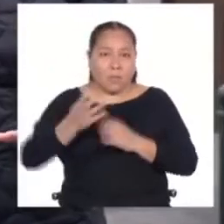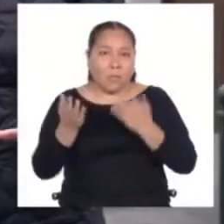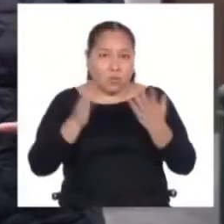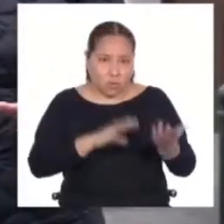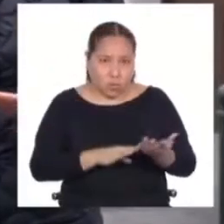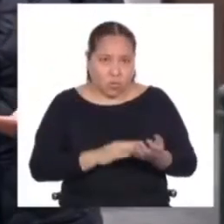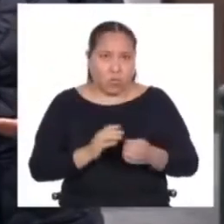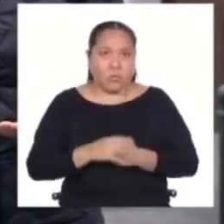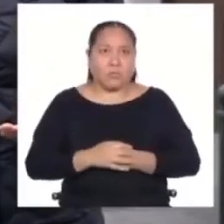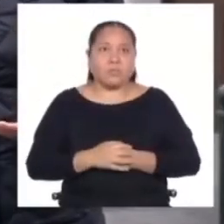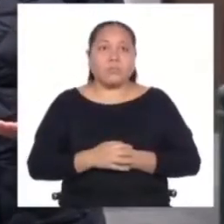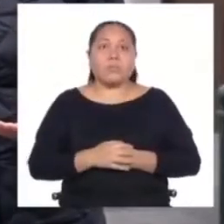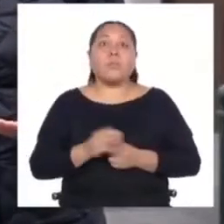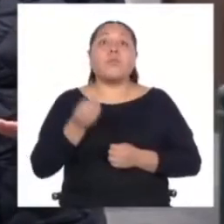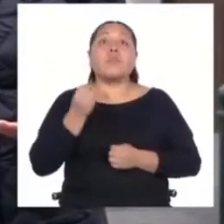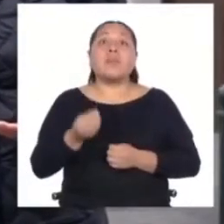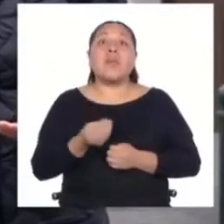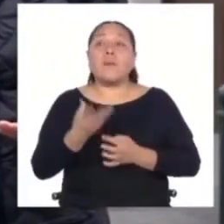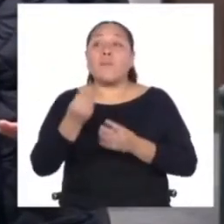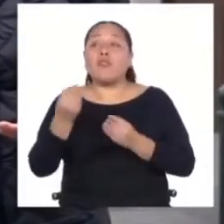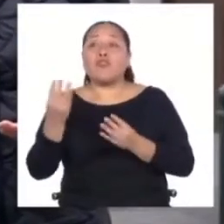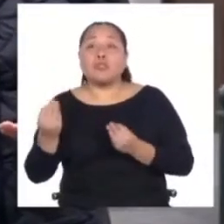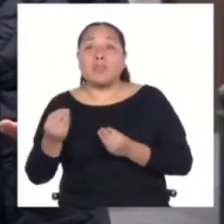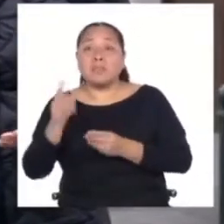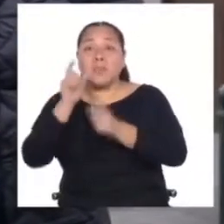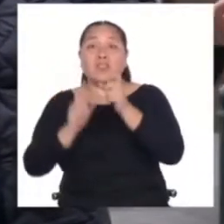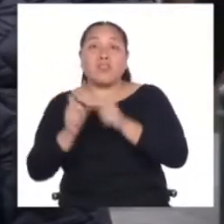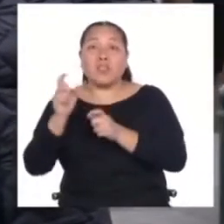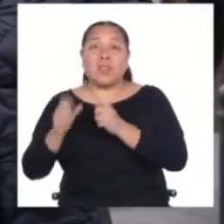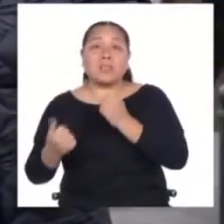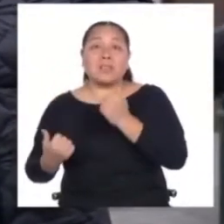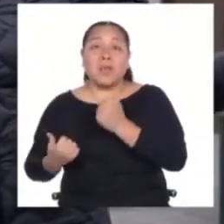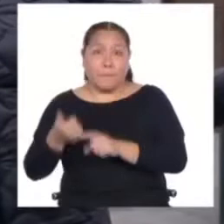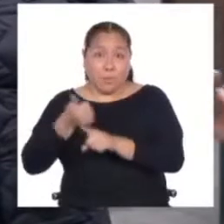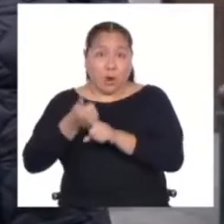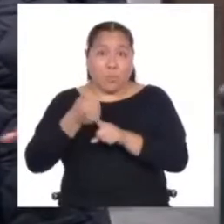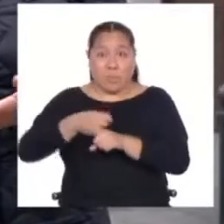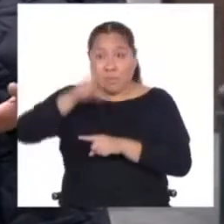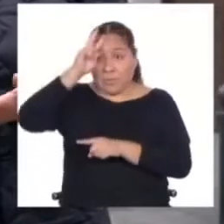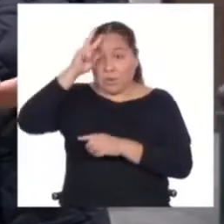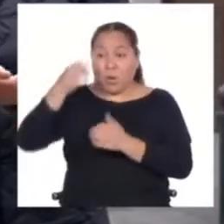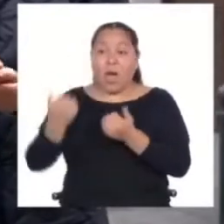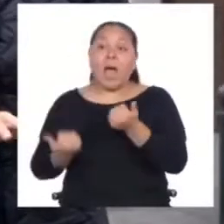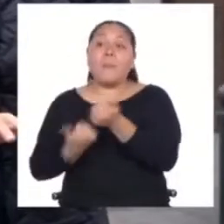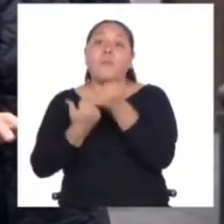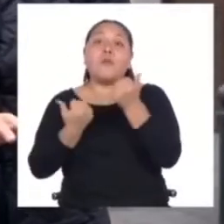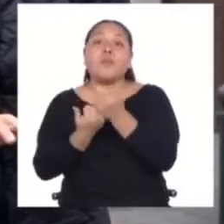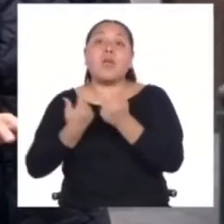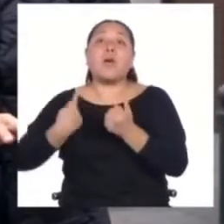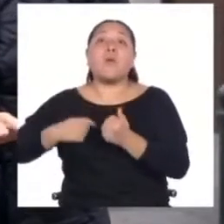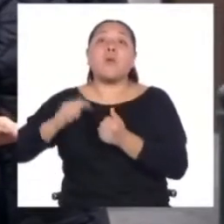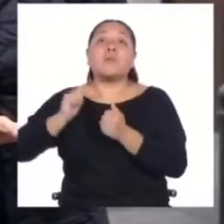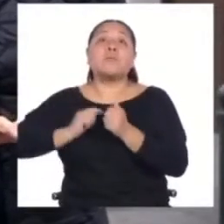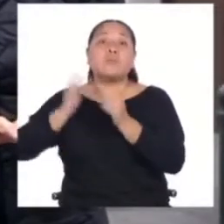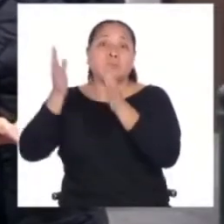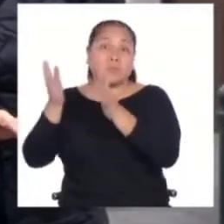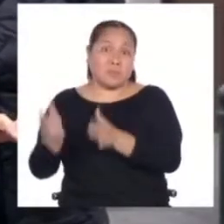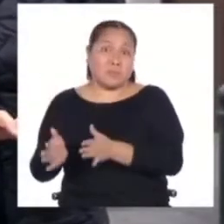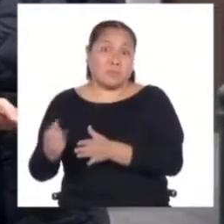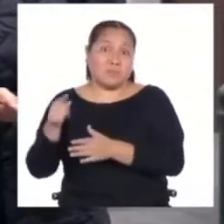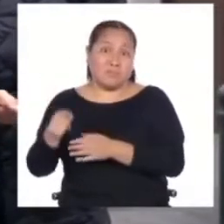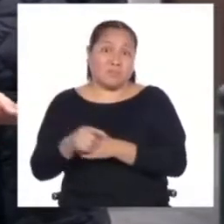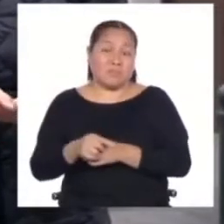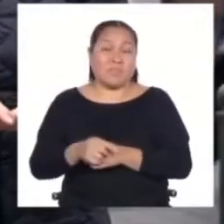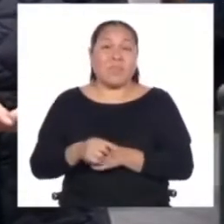fracasó principalmente debido a los refuerzos de indios que recibió Pizarro de diversas partes, pero sobre todo de Huaylas.